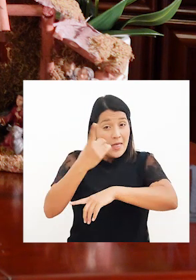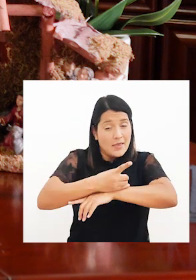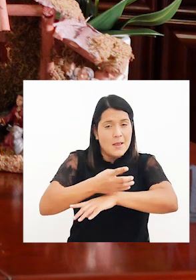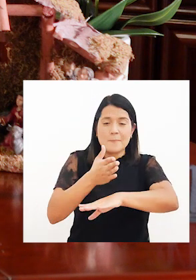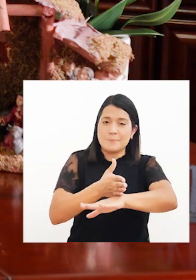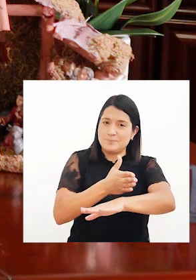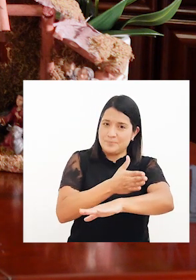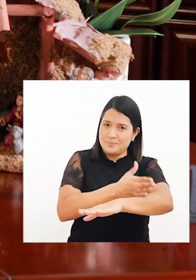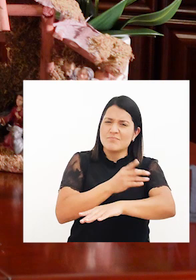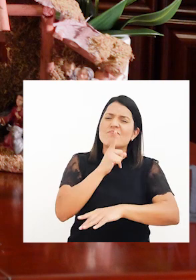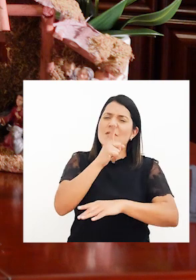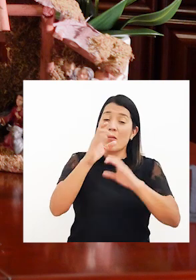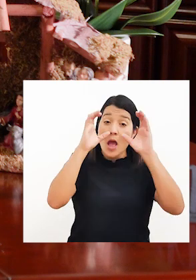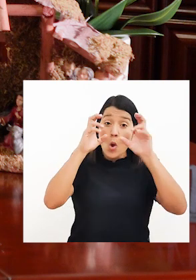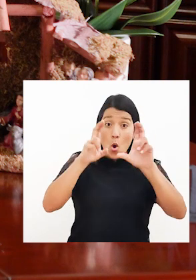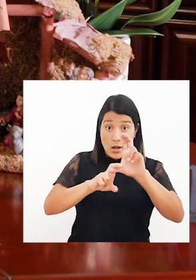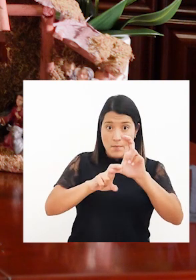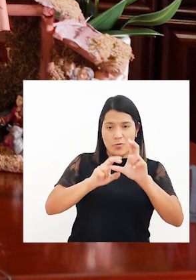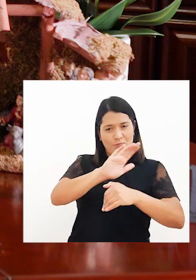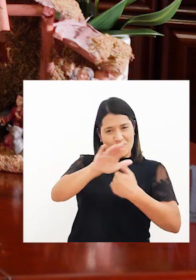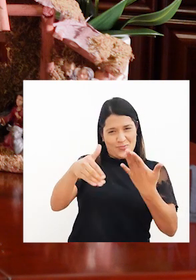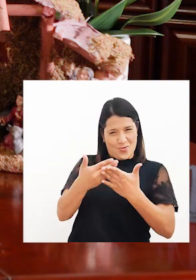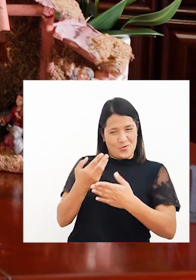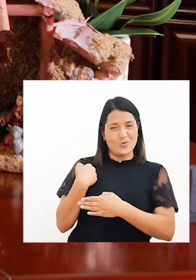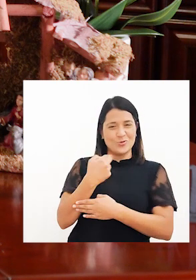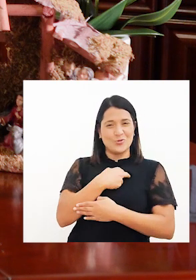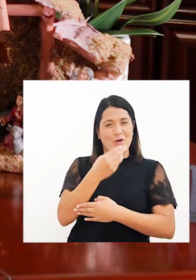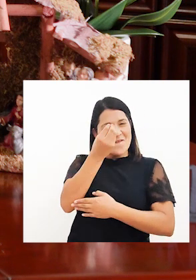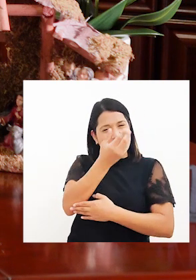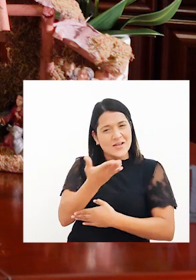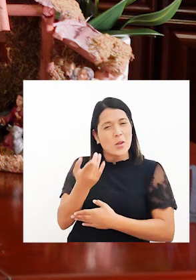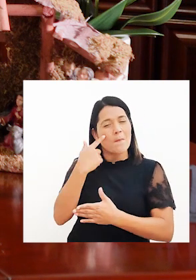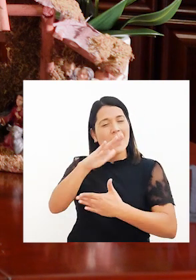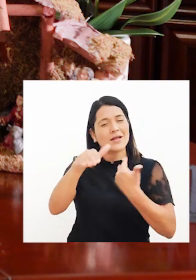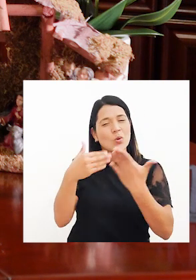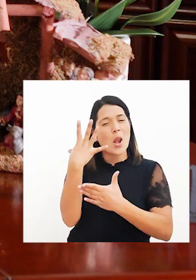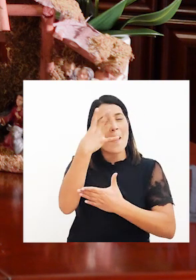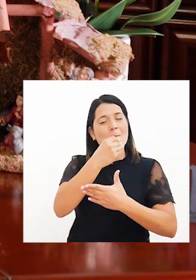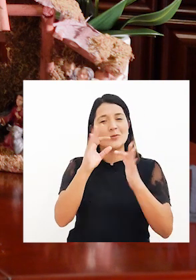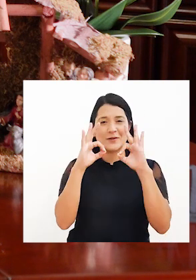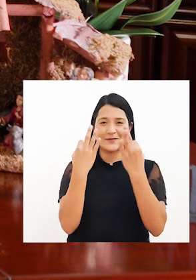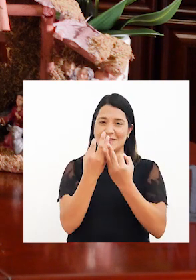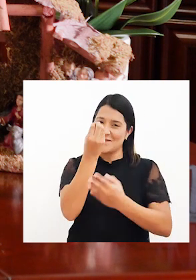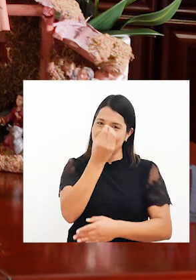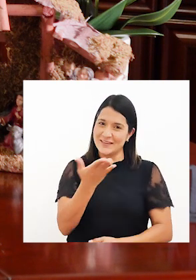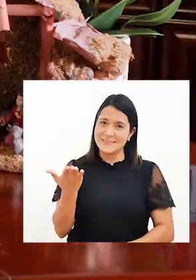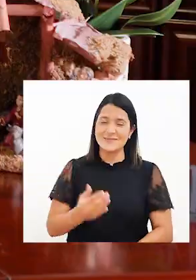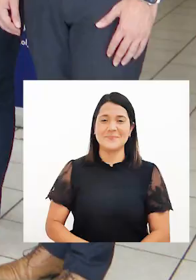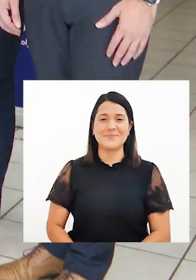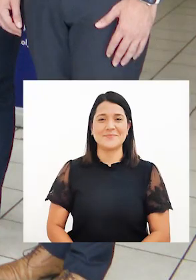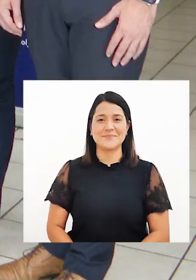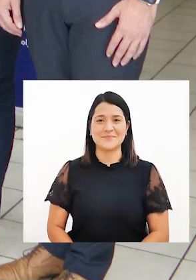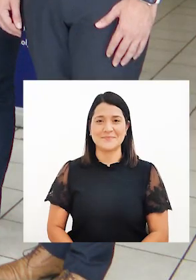verdad que Colipro somos todos y una bendición a toda esta bella familia. Bendiciones.